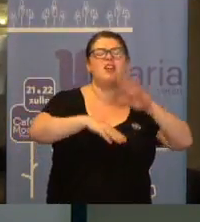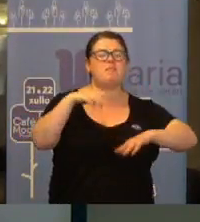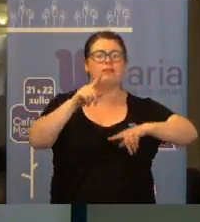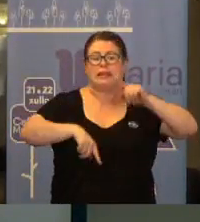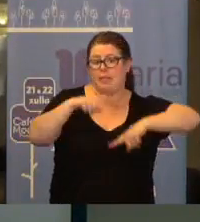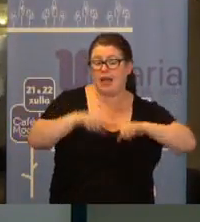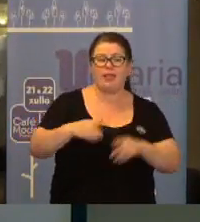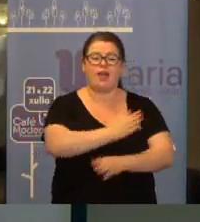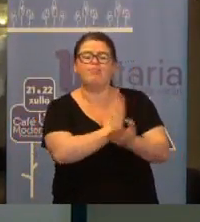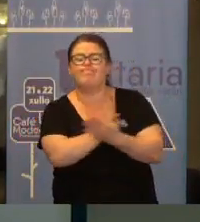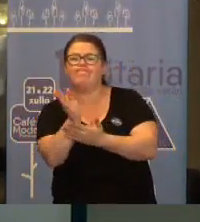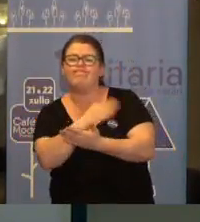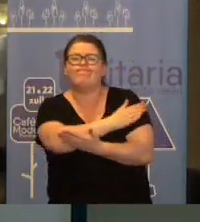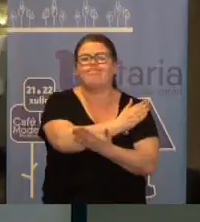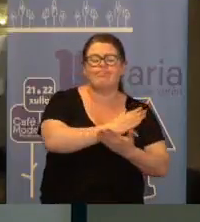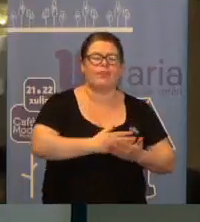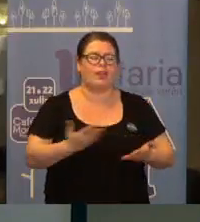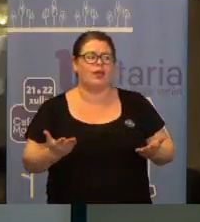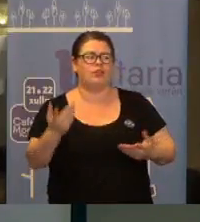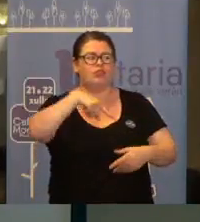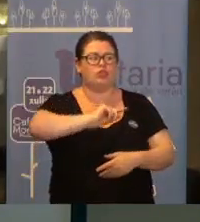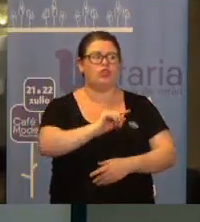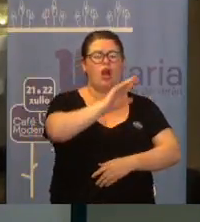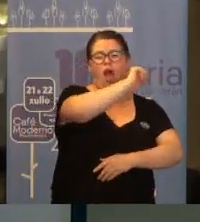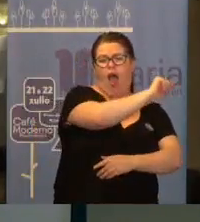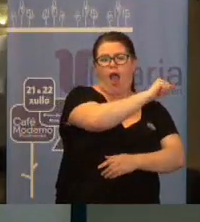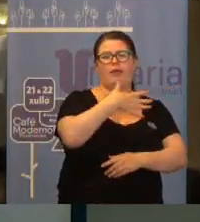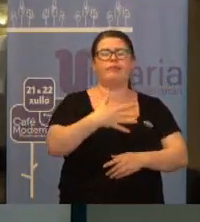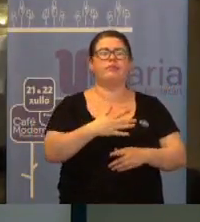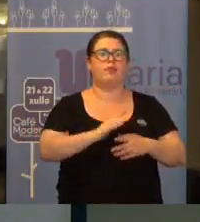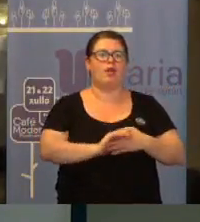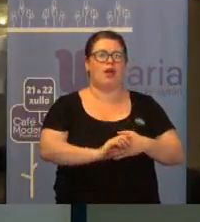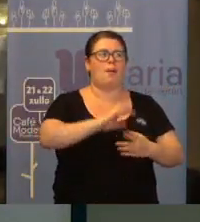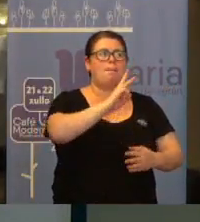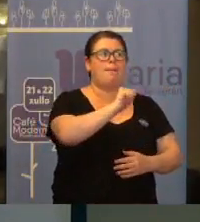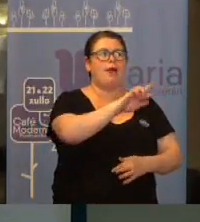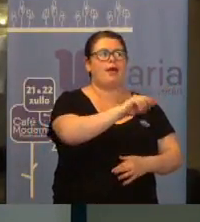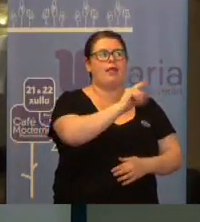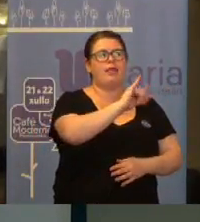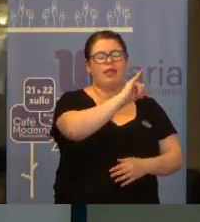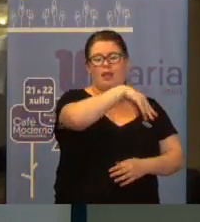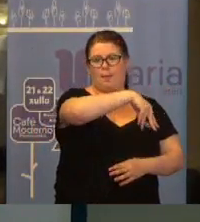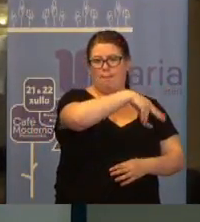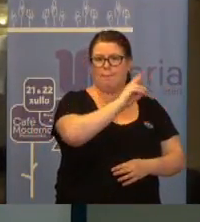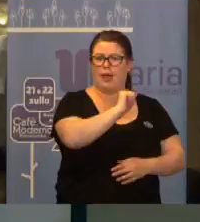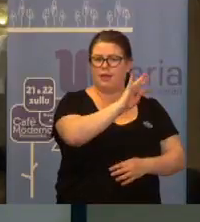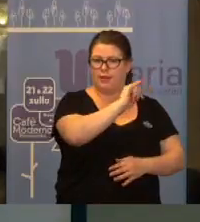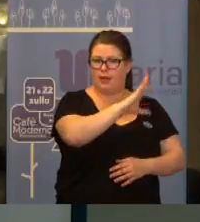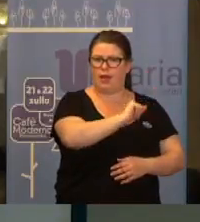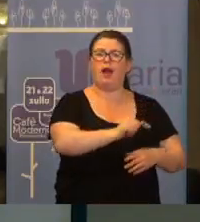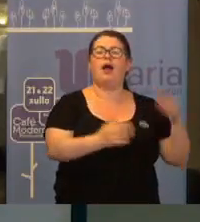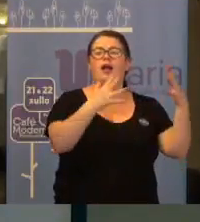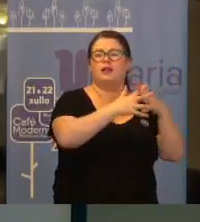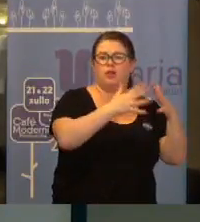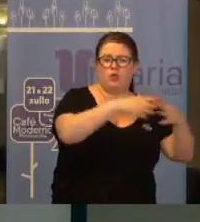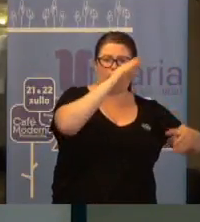dúas coordenadas, seguramente teñamos no A, é dicir, orientación paradigmática vella, xunto con estruturas de